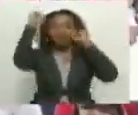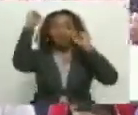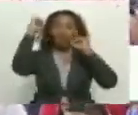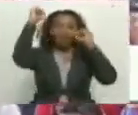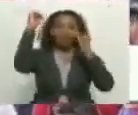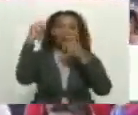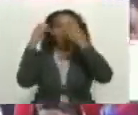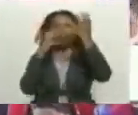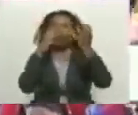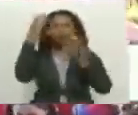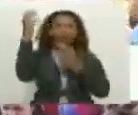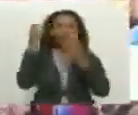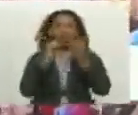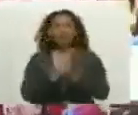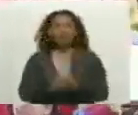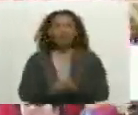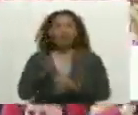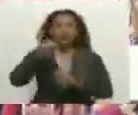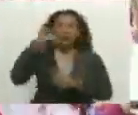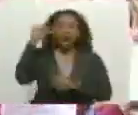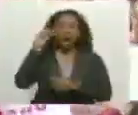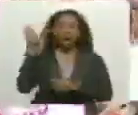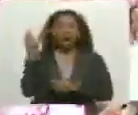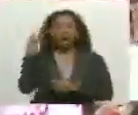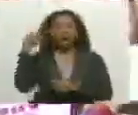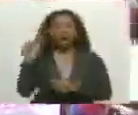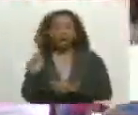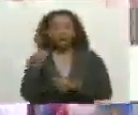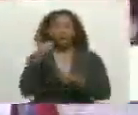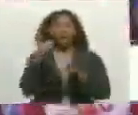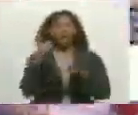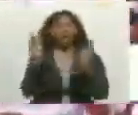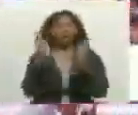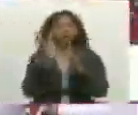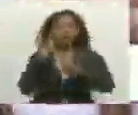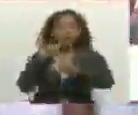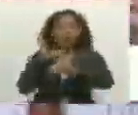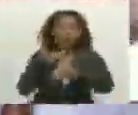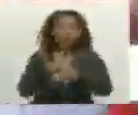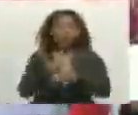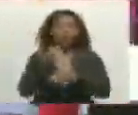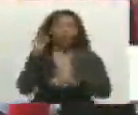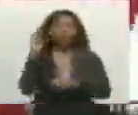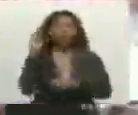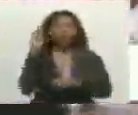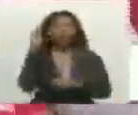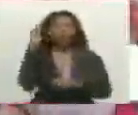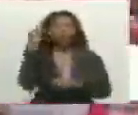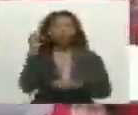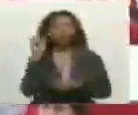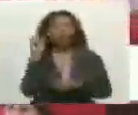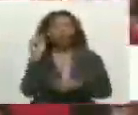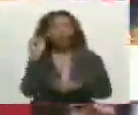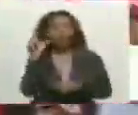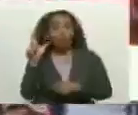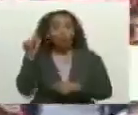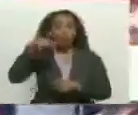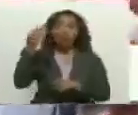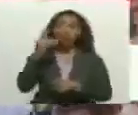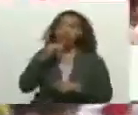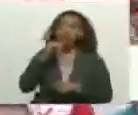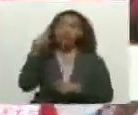Aquí está Peña, San Felipe, Brusual. Y por aquí, ¿a quién más?